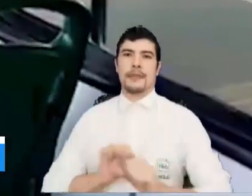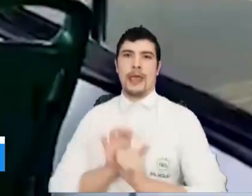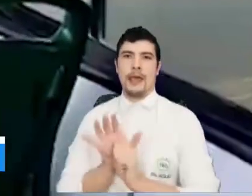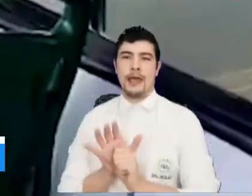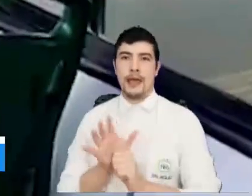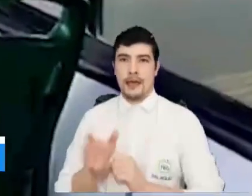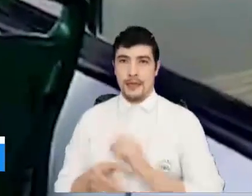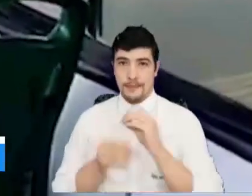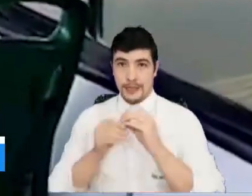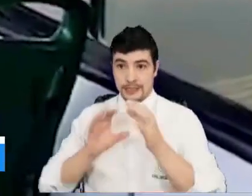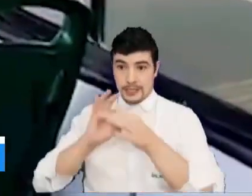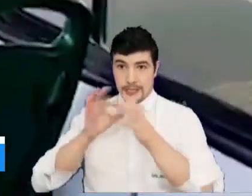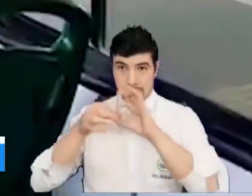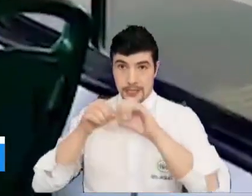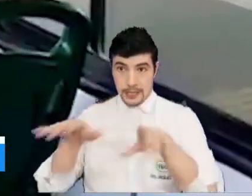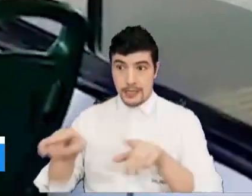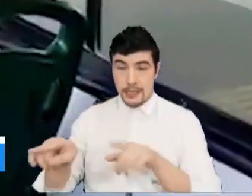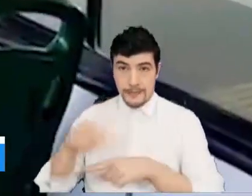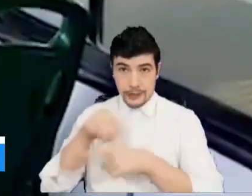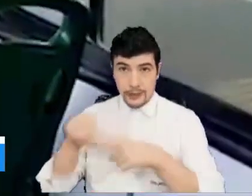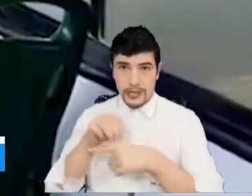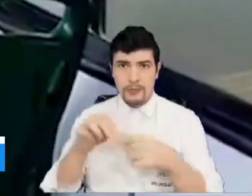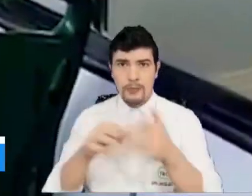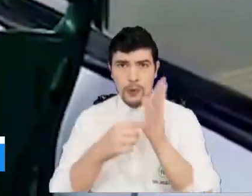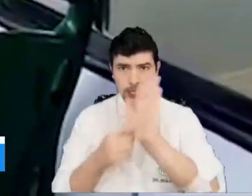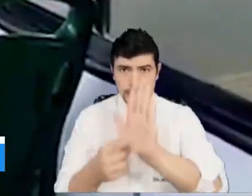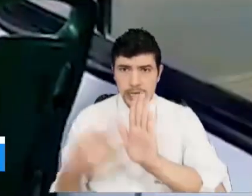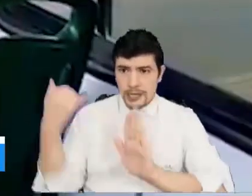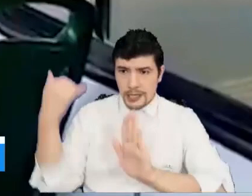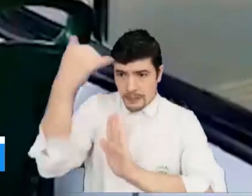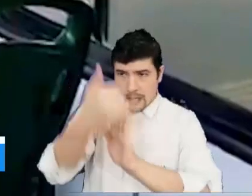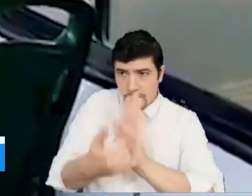transporte público mostró imágenes de los controles y